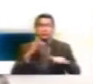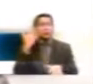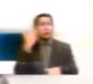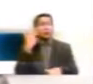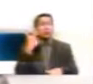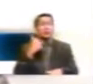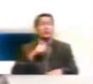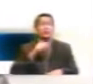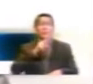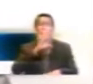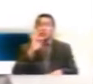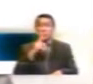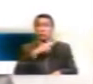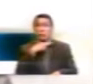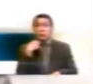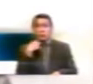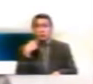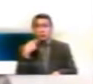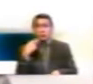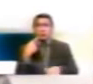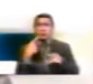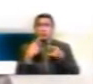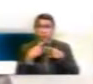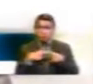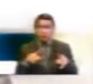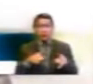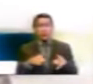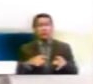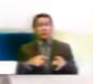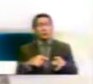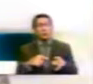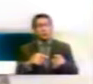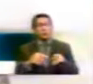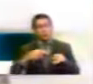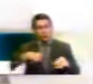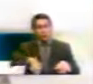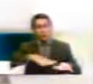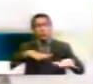primero, pero igual hemos considerado las fechas anteriores que podrían darse, estamos coordinando y estamos de buena manera.